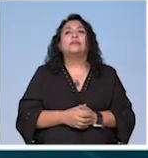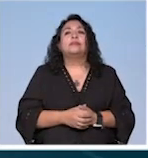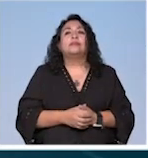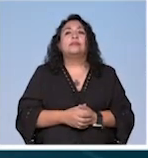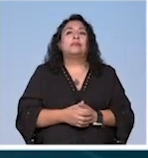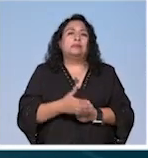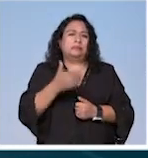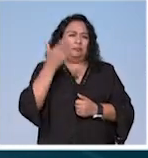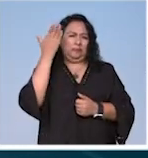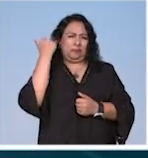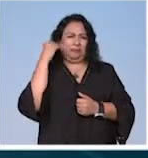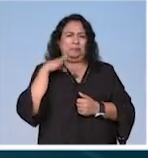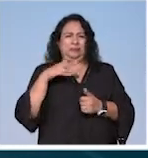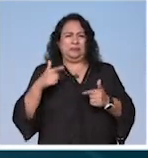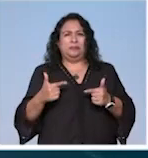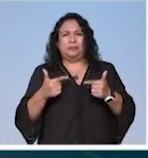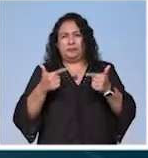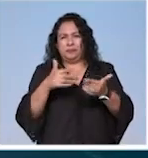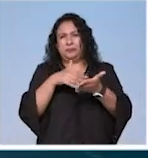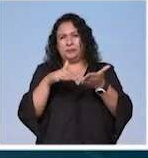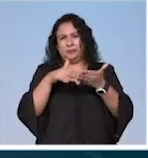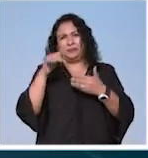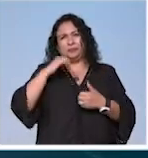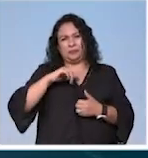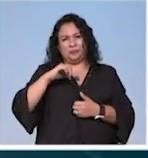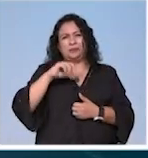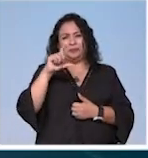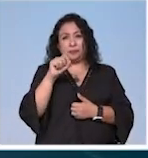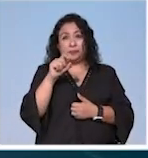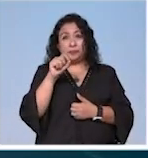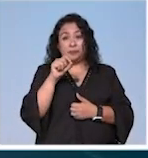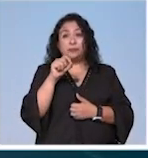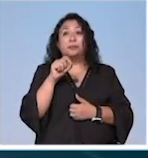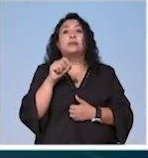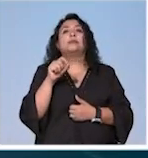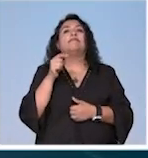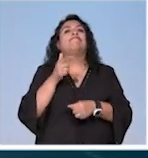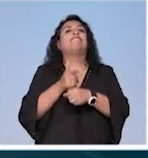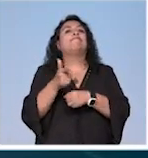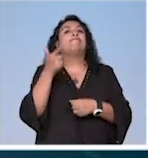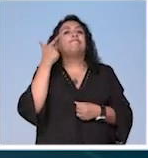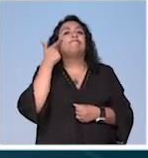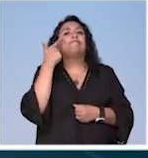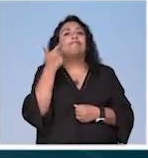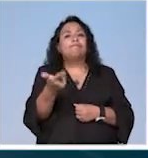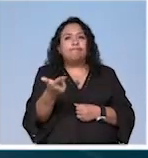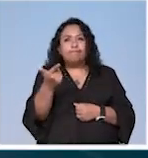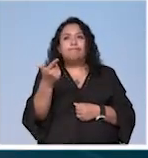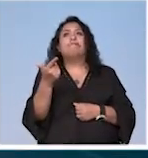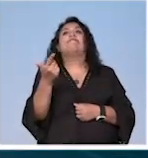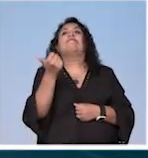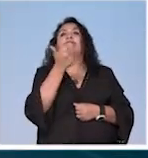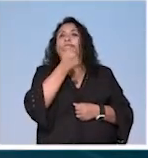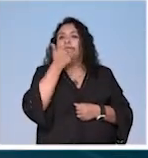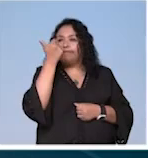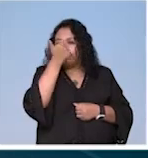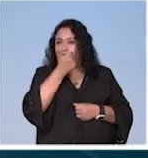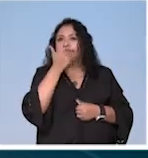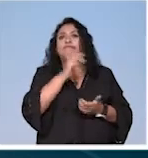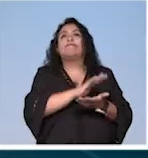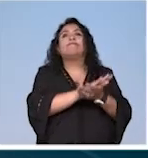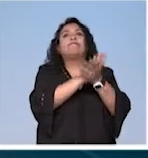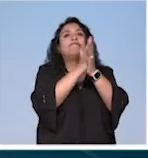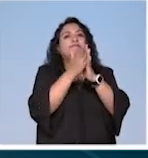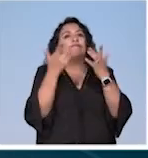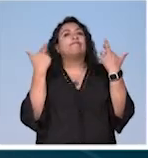las generaciones literarias del siglo XX, tú descubres que son alumnos que se convirtieron